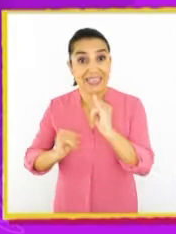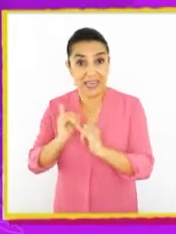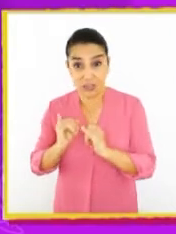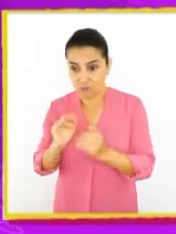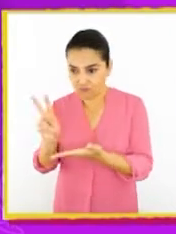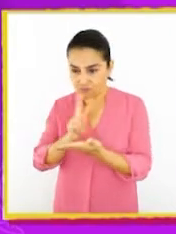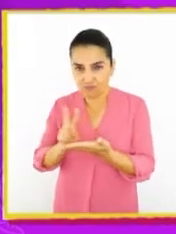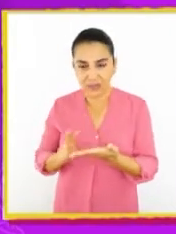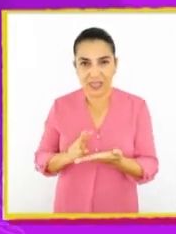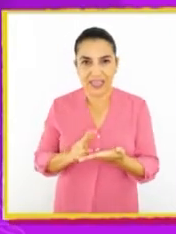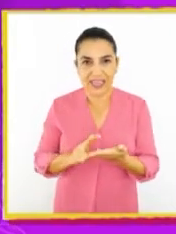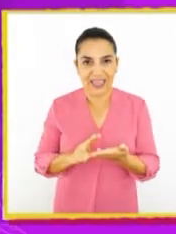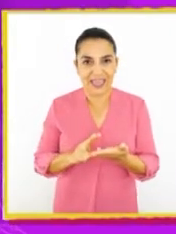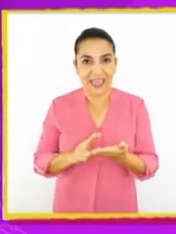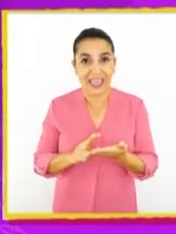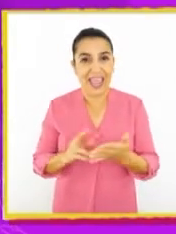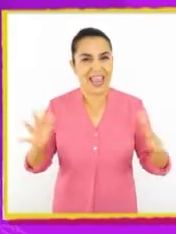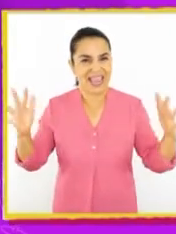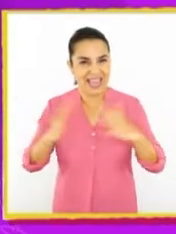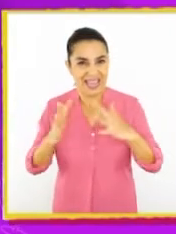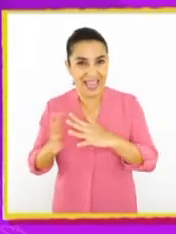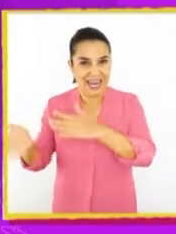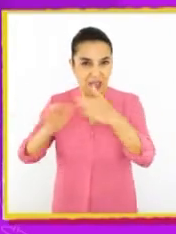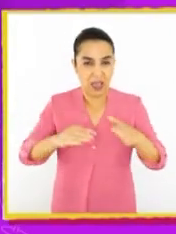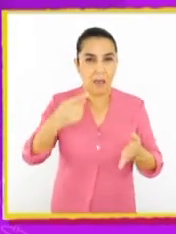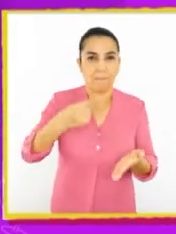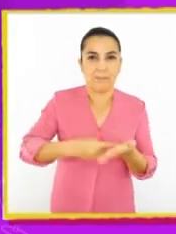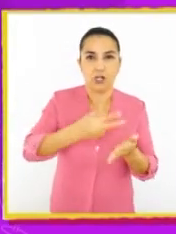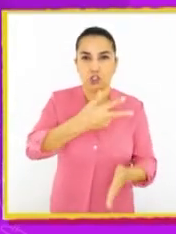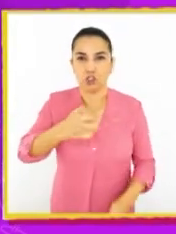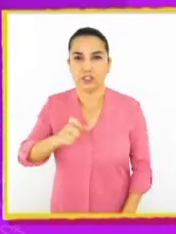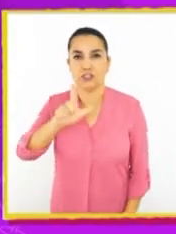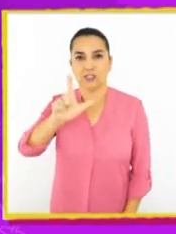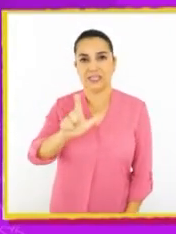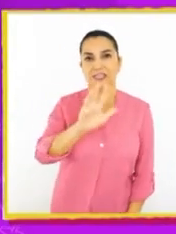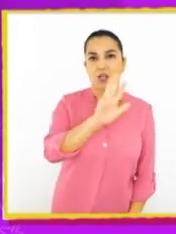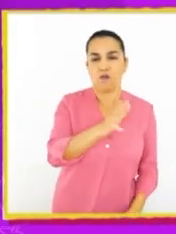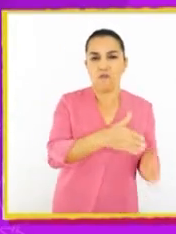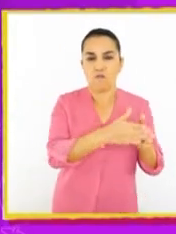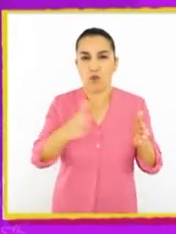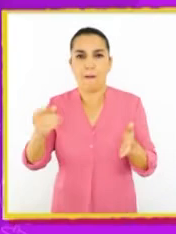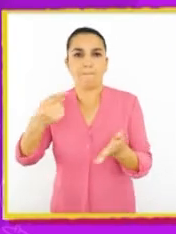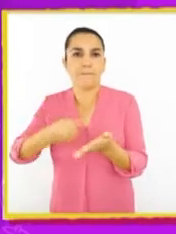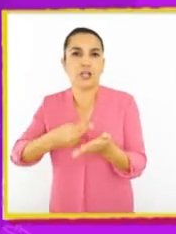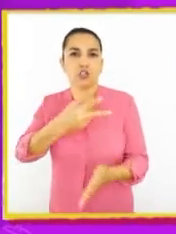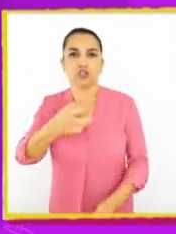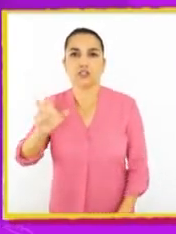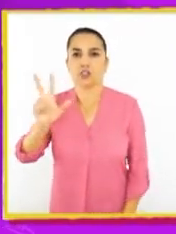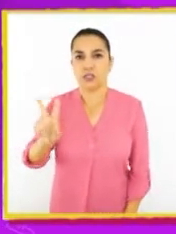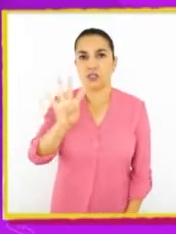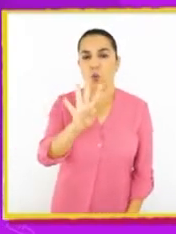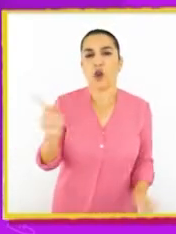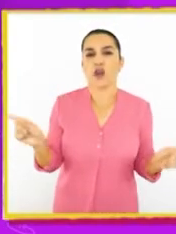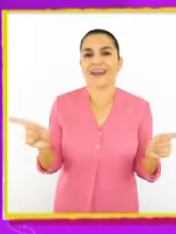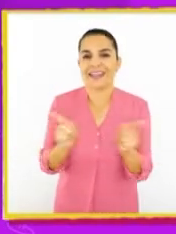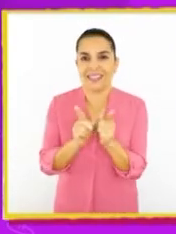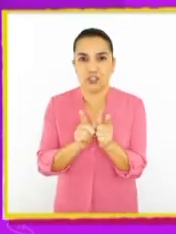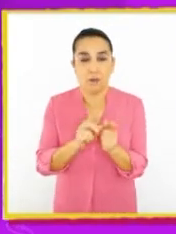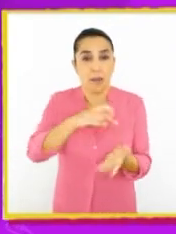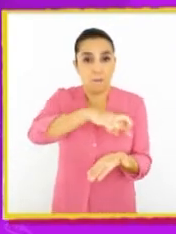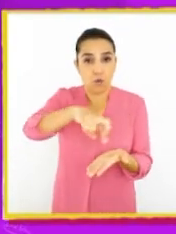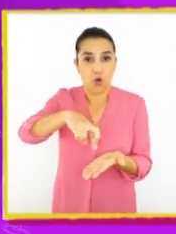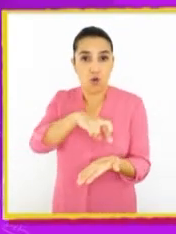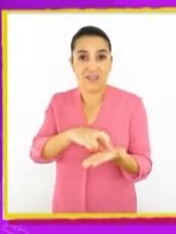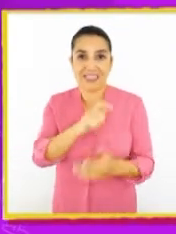Esta página nos dice lo siguiente. Guerra del Pacífico de 1879 a 1884, resumen.